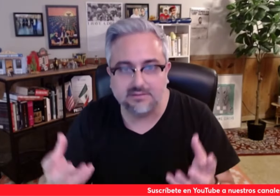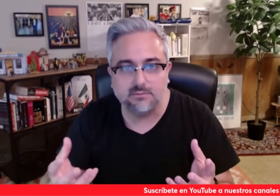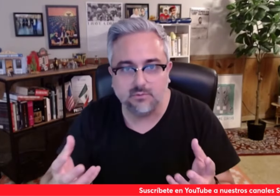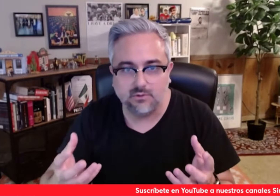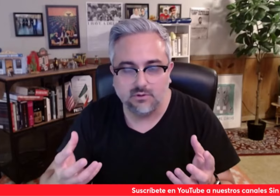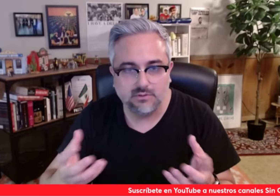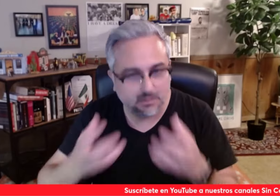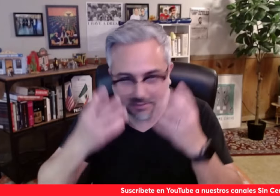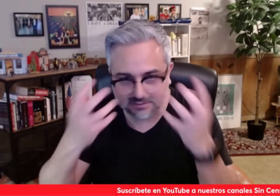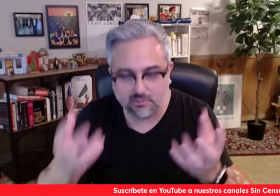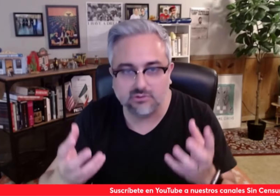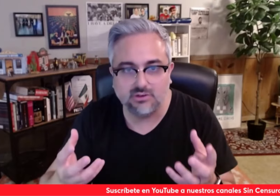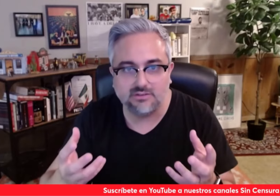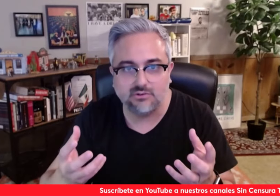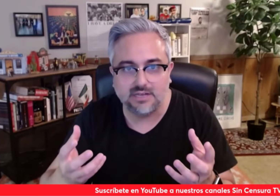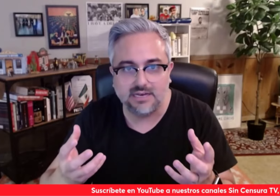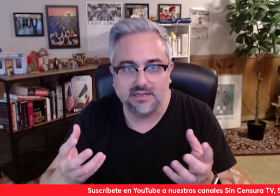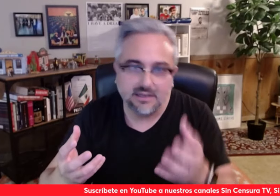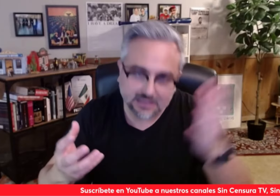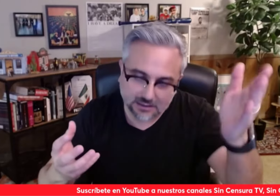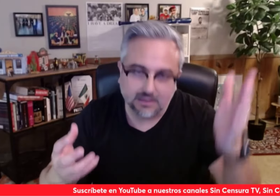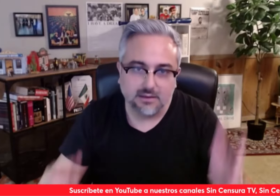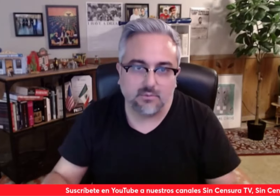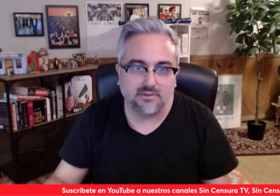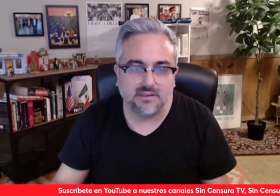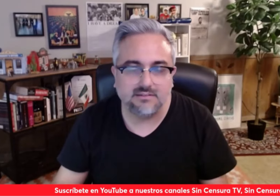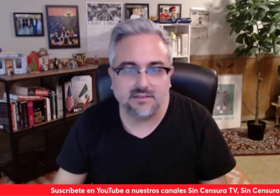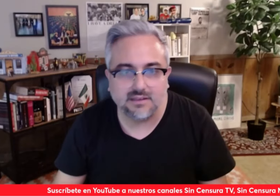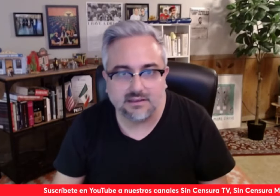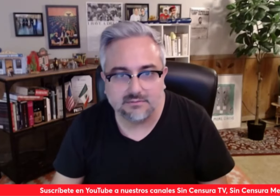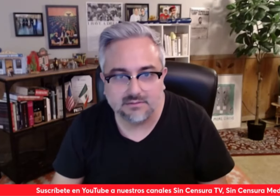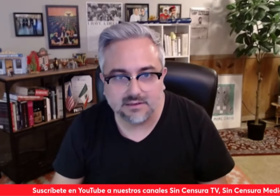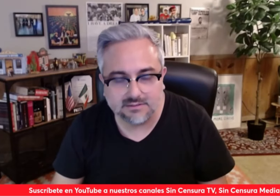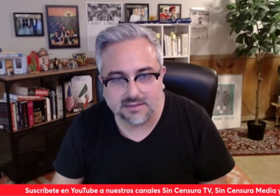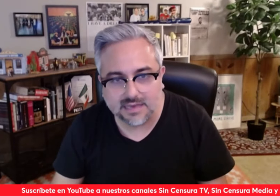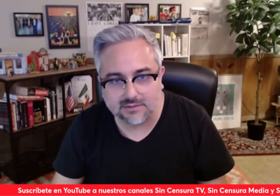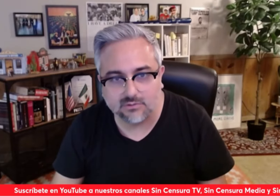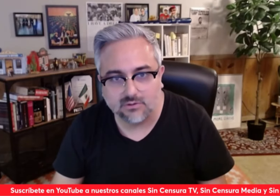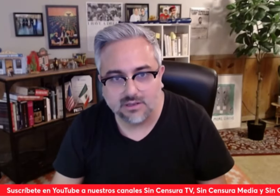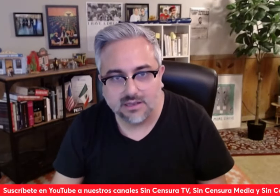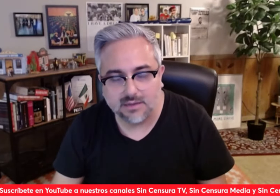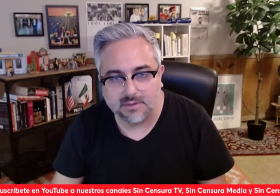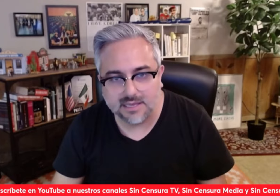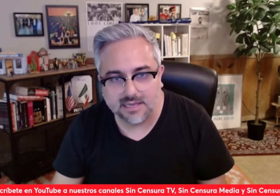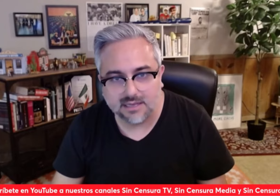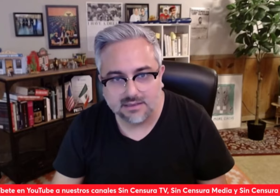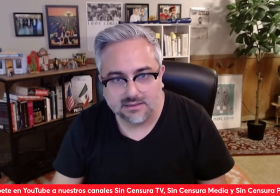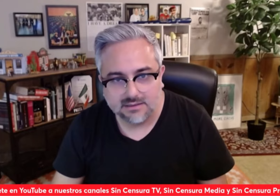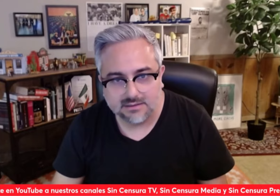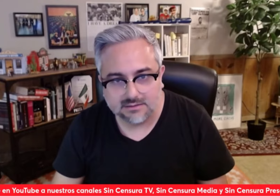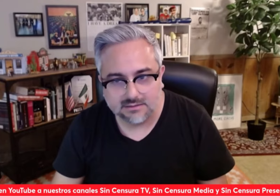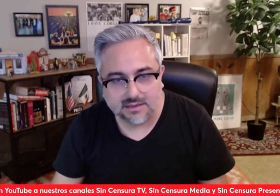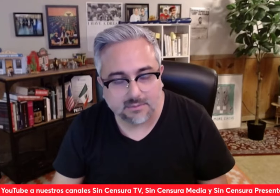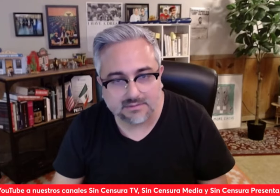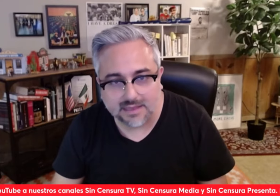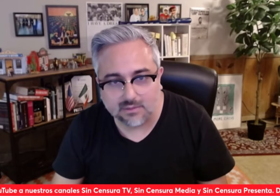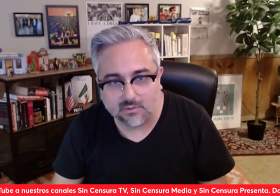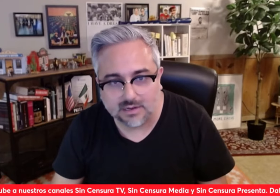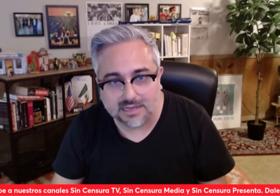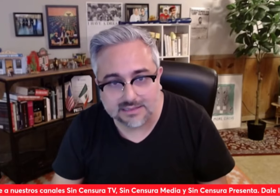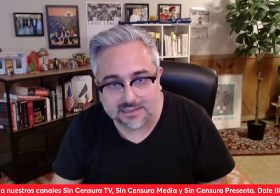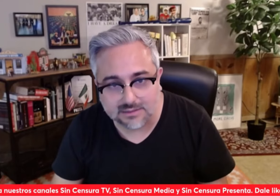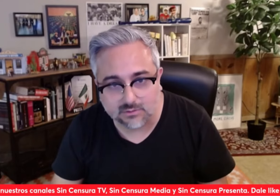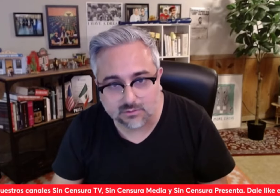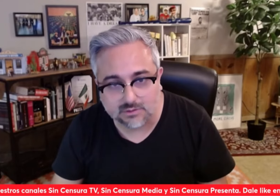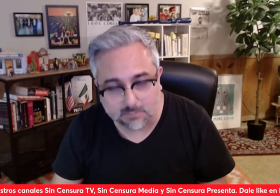de racismo del Partido Acción Nacional, que pues en este caso habría encabezado